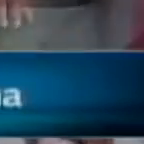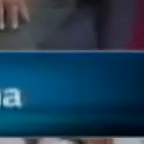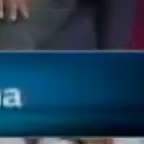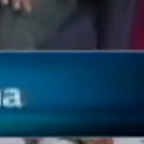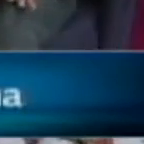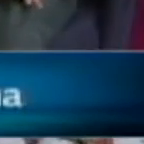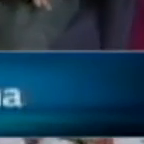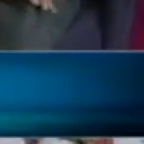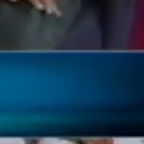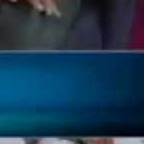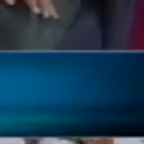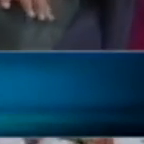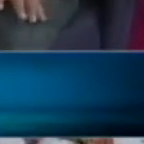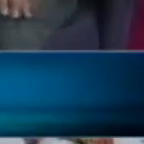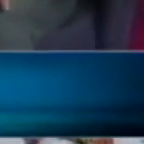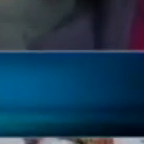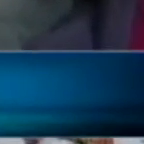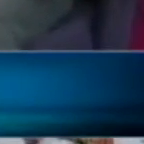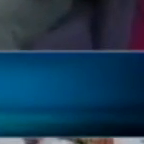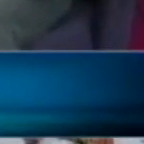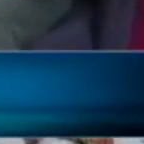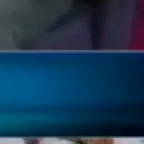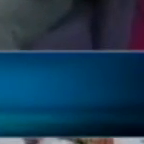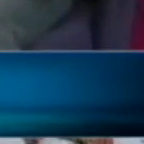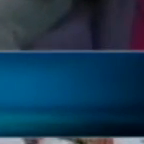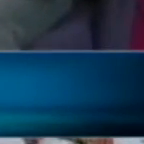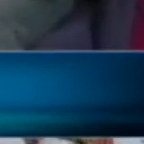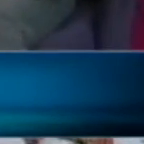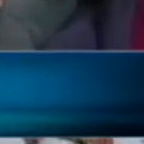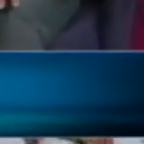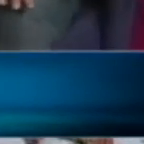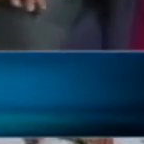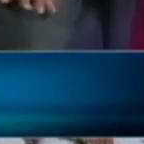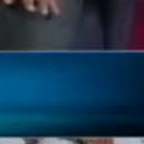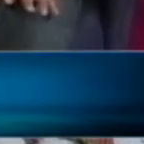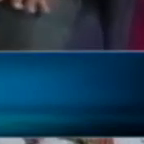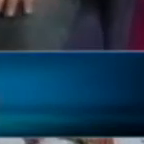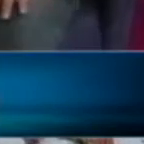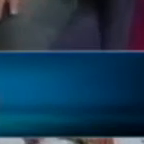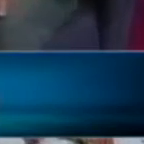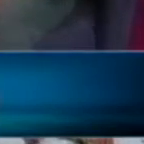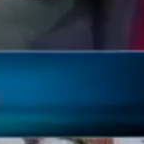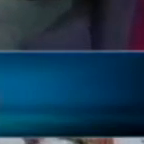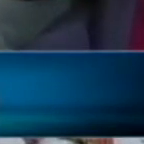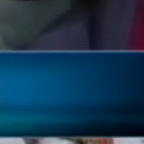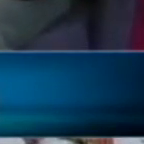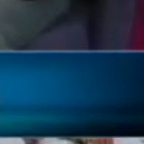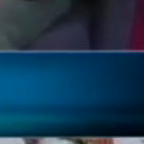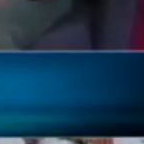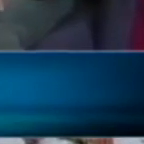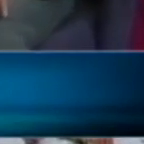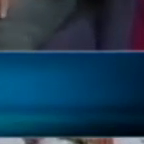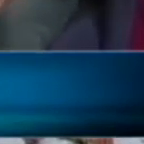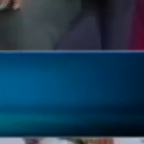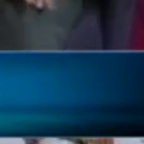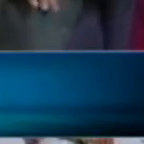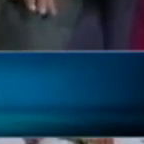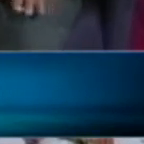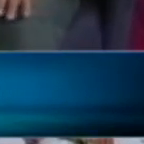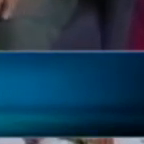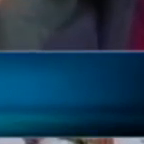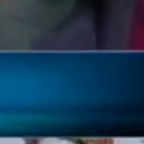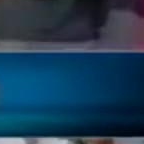de agua, un filtro ultravioleta, filtros de tela, tuberías, llave de paso, piragrava y tubería para